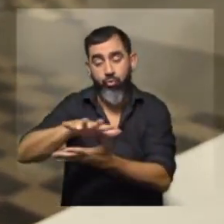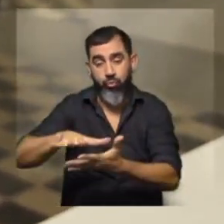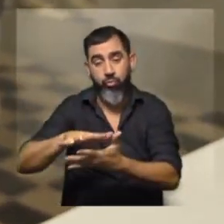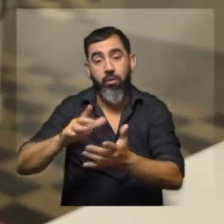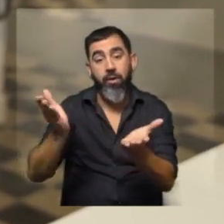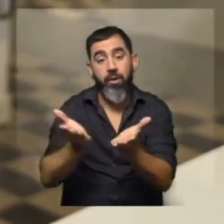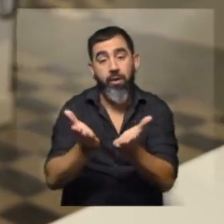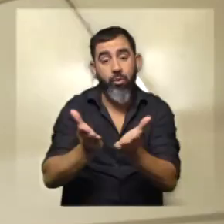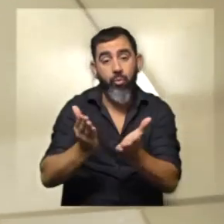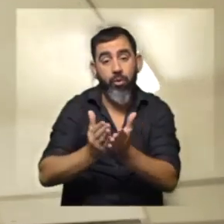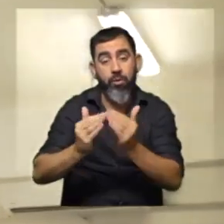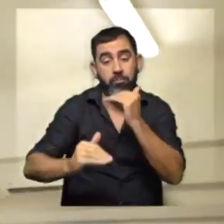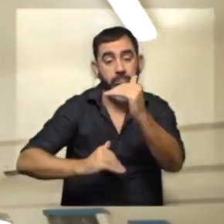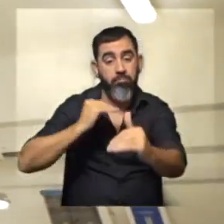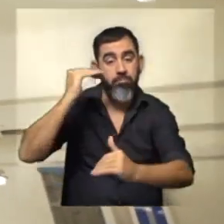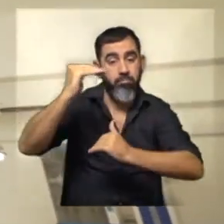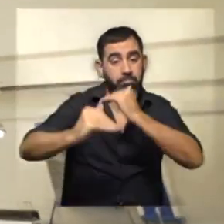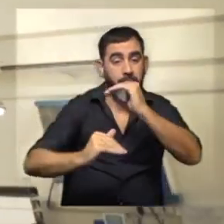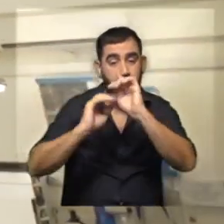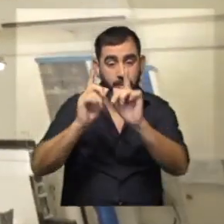nuestros estudiantes de posgrado.